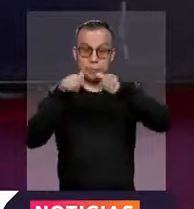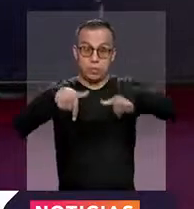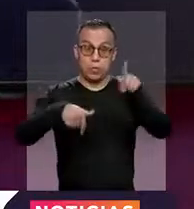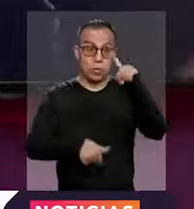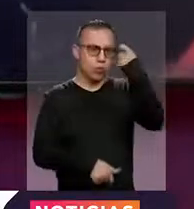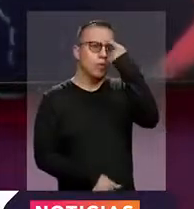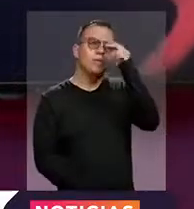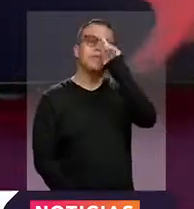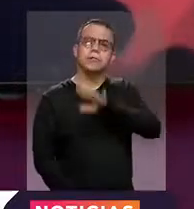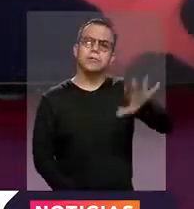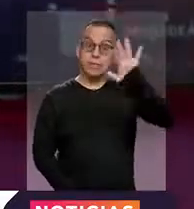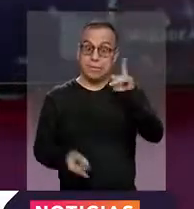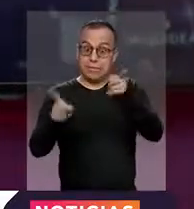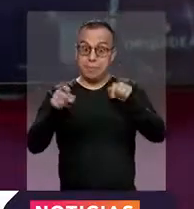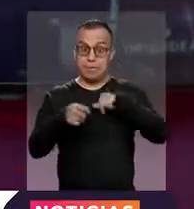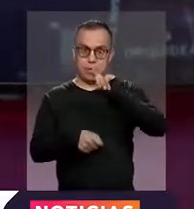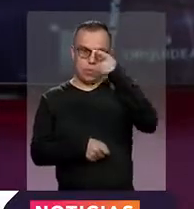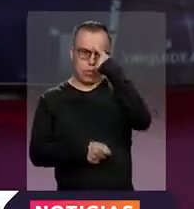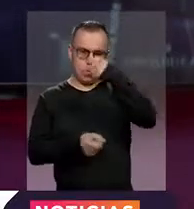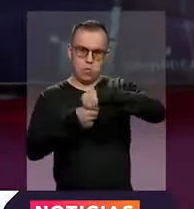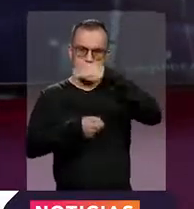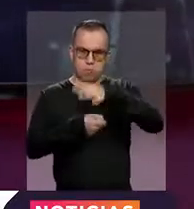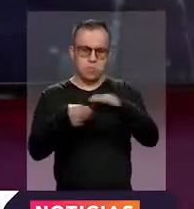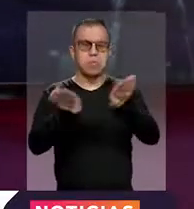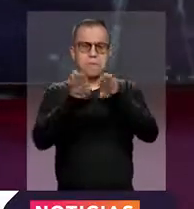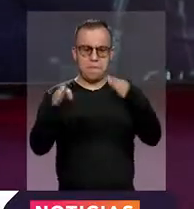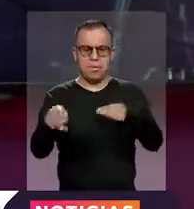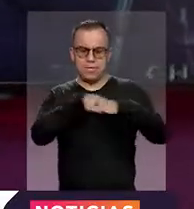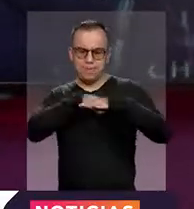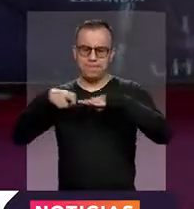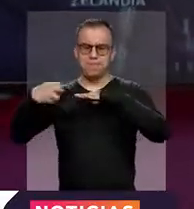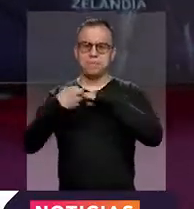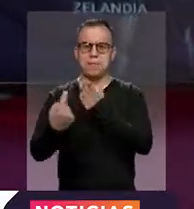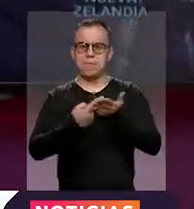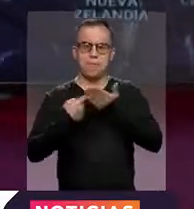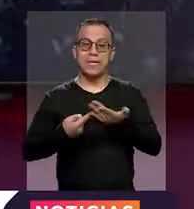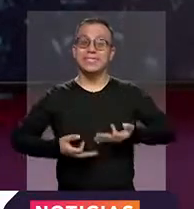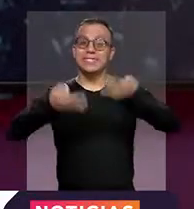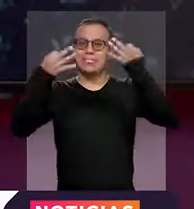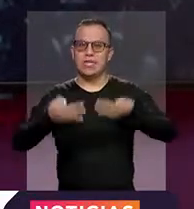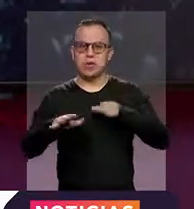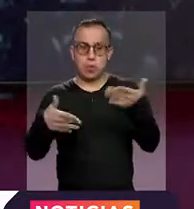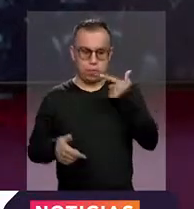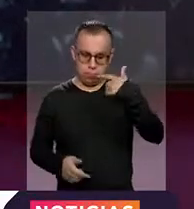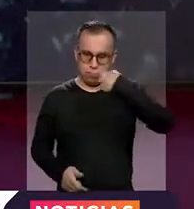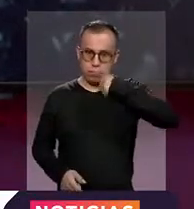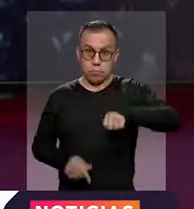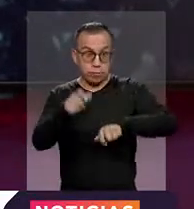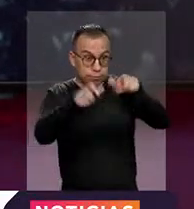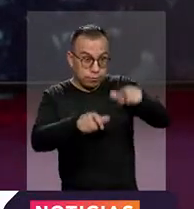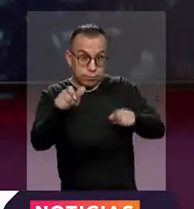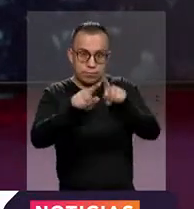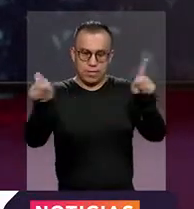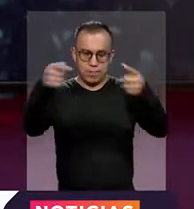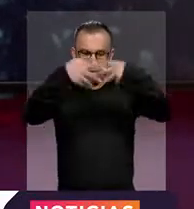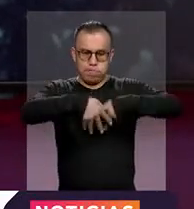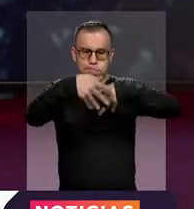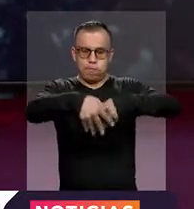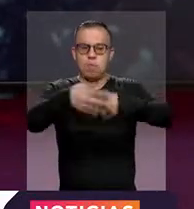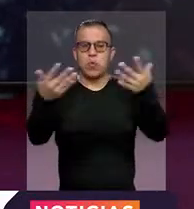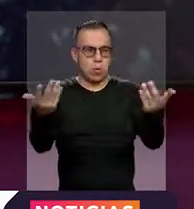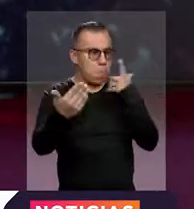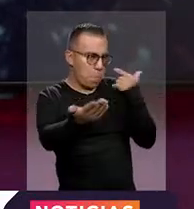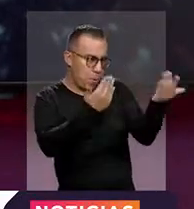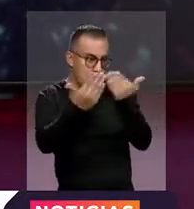El Gobierno Nacional y Distrital crearon una mesa de garantías en Bogotá con el fin de salvaguardar los derechos humanos durante las manifestaciones